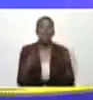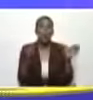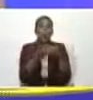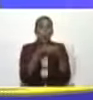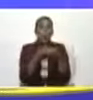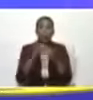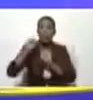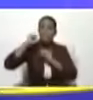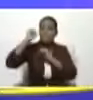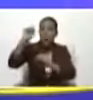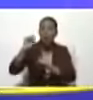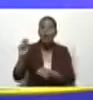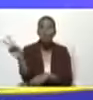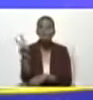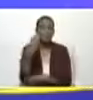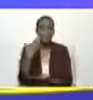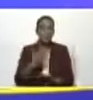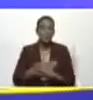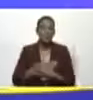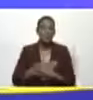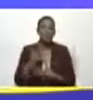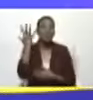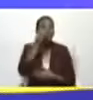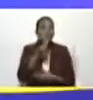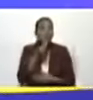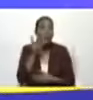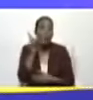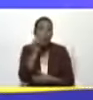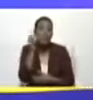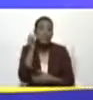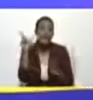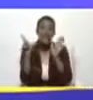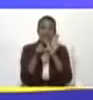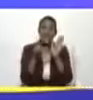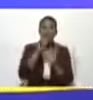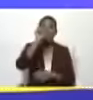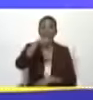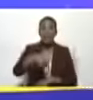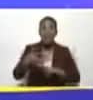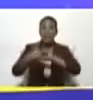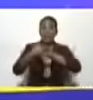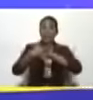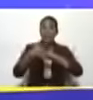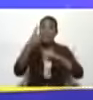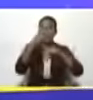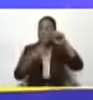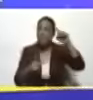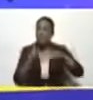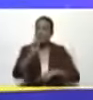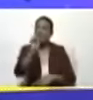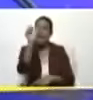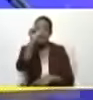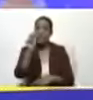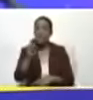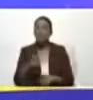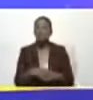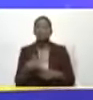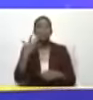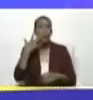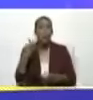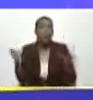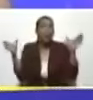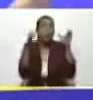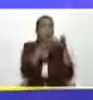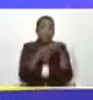Armada patria Venezuela chamos y chamas de los liceos y las escuelas técnicas presidentes que se